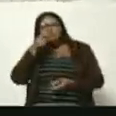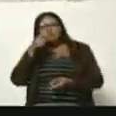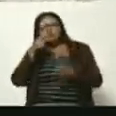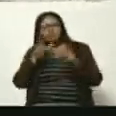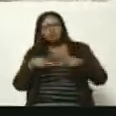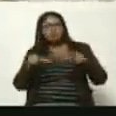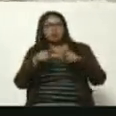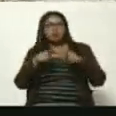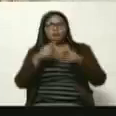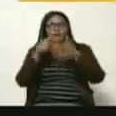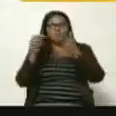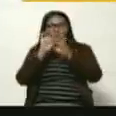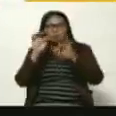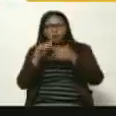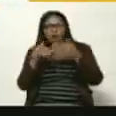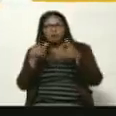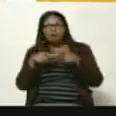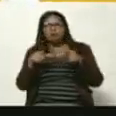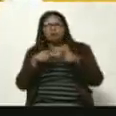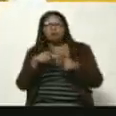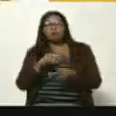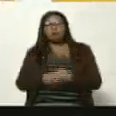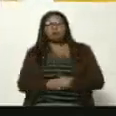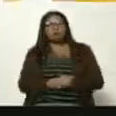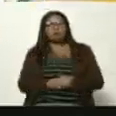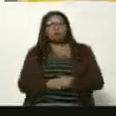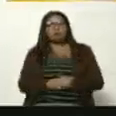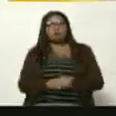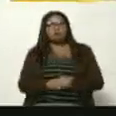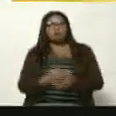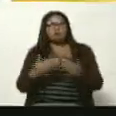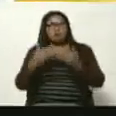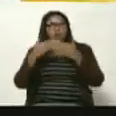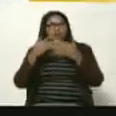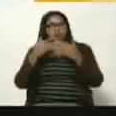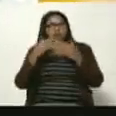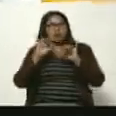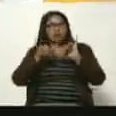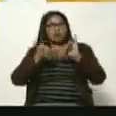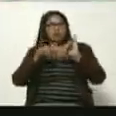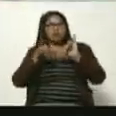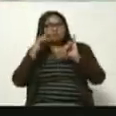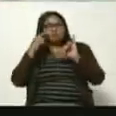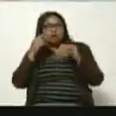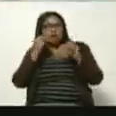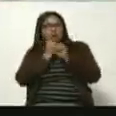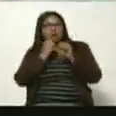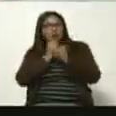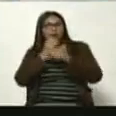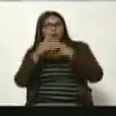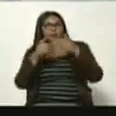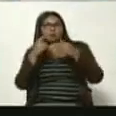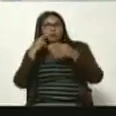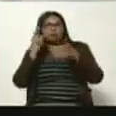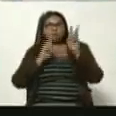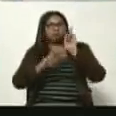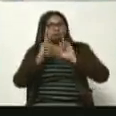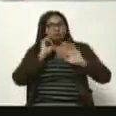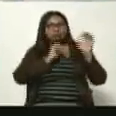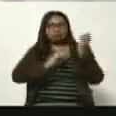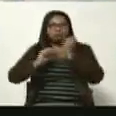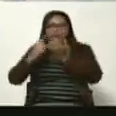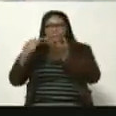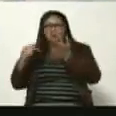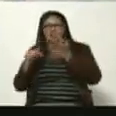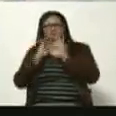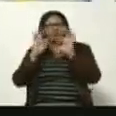áreas externas en la estación Colegio de Ingenieros. Aquí se ejecutan trabajos de mantenimiento, desinfección, entre